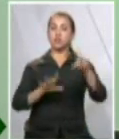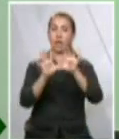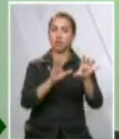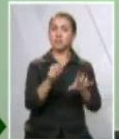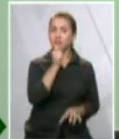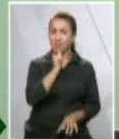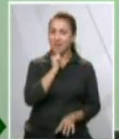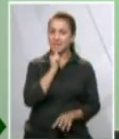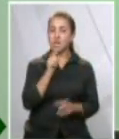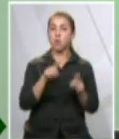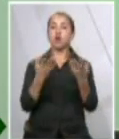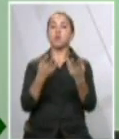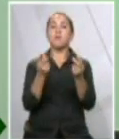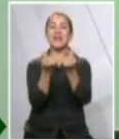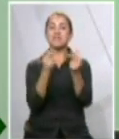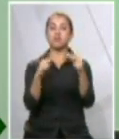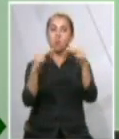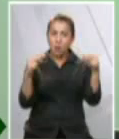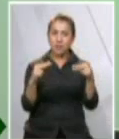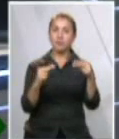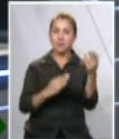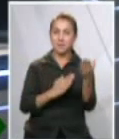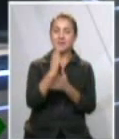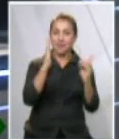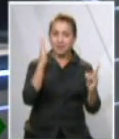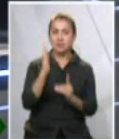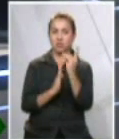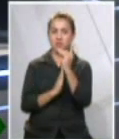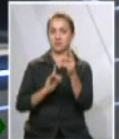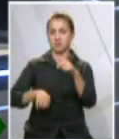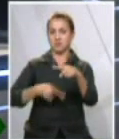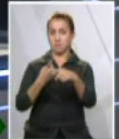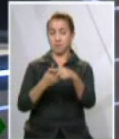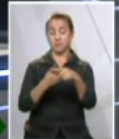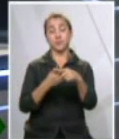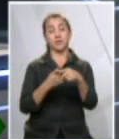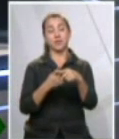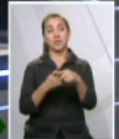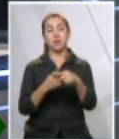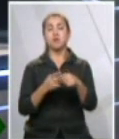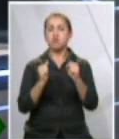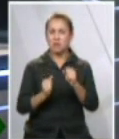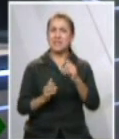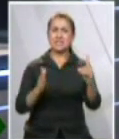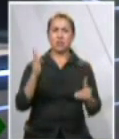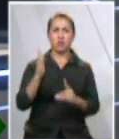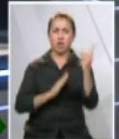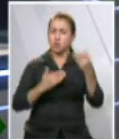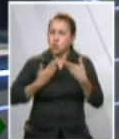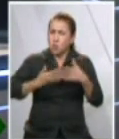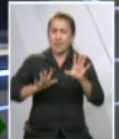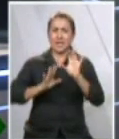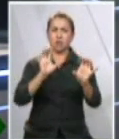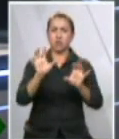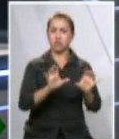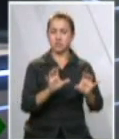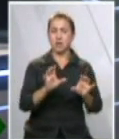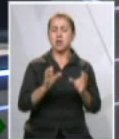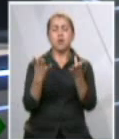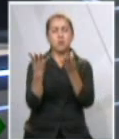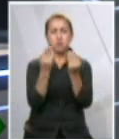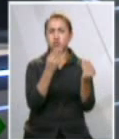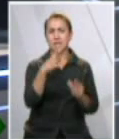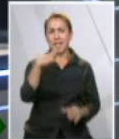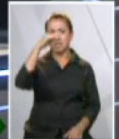les faltan como puentes para poder seguir desarrollando? Mira, es que en realidad en Chile se puede desarrollar cualquier cosa, ¿no? Y de hecho hay muchas